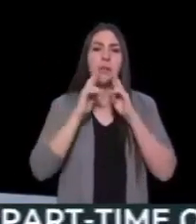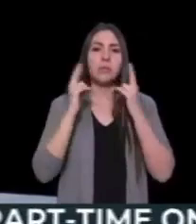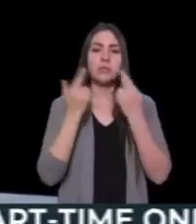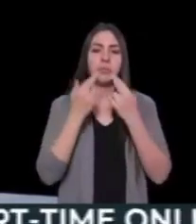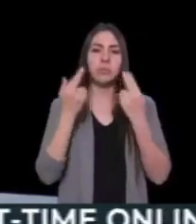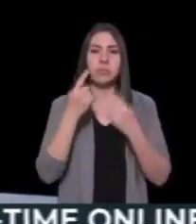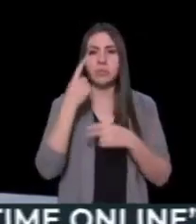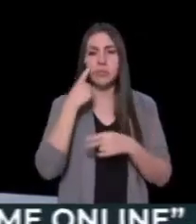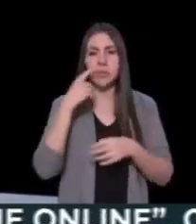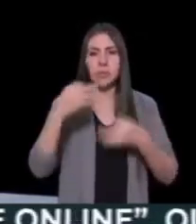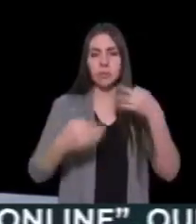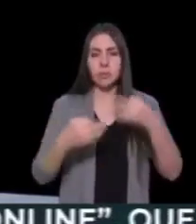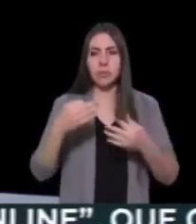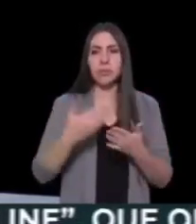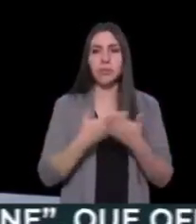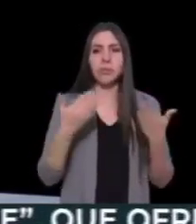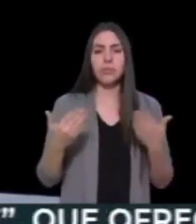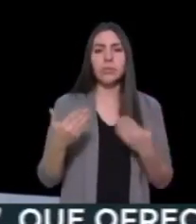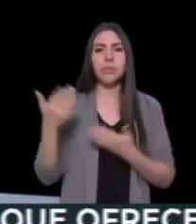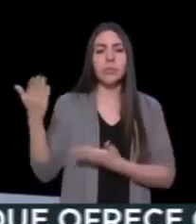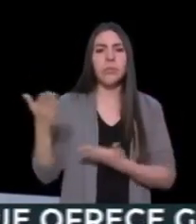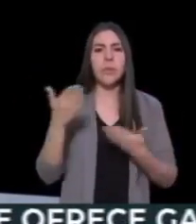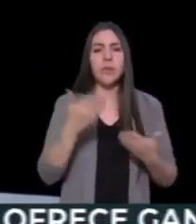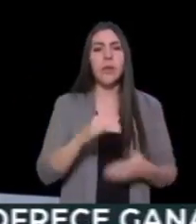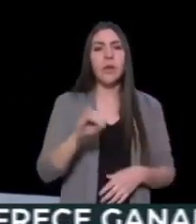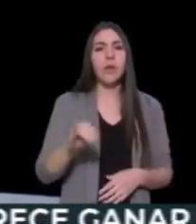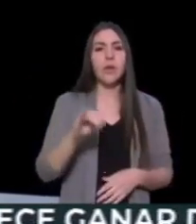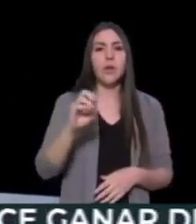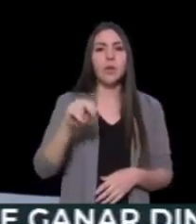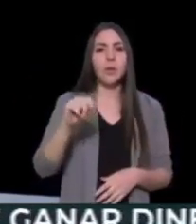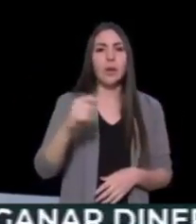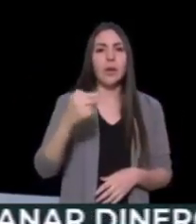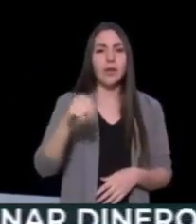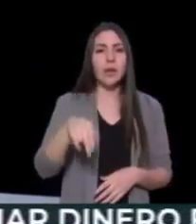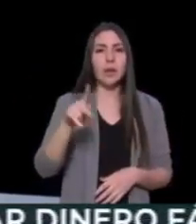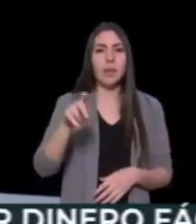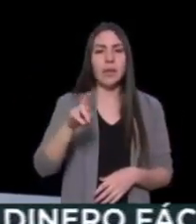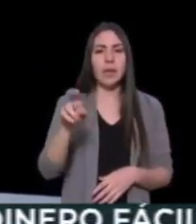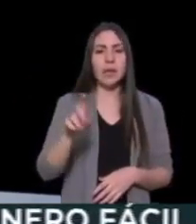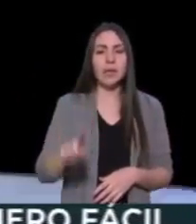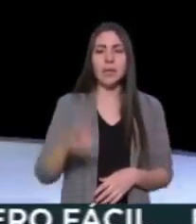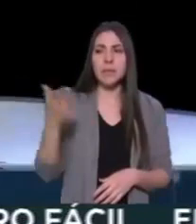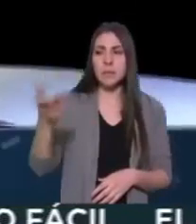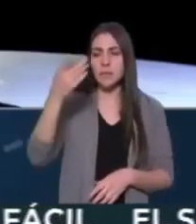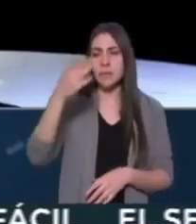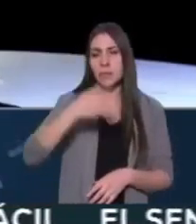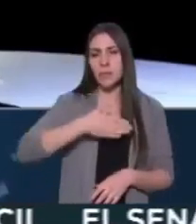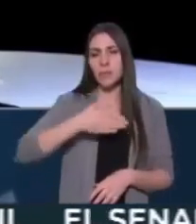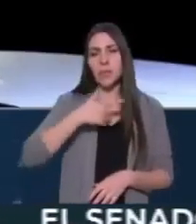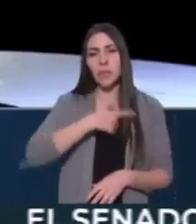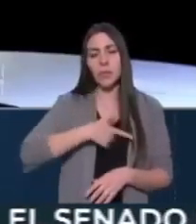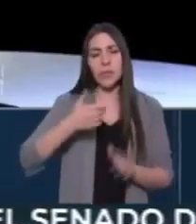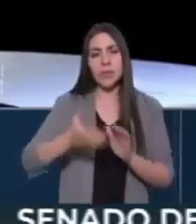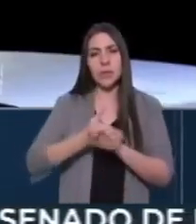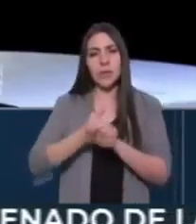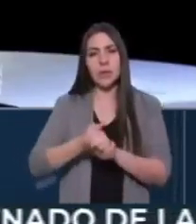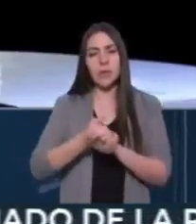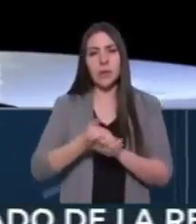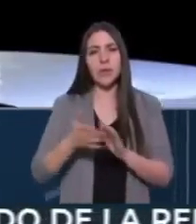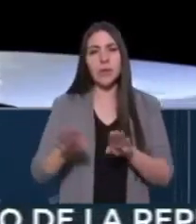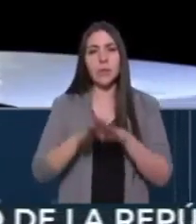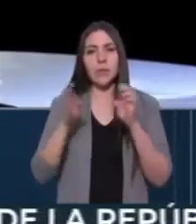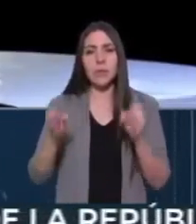miércoles ya está con nosotros Jonathan Pérez, director de Revolución 3.0. Jonathan, qué gusto saludarte. ¿Cómo estás?